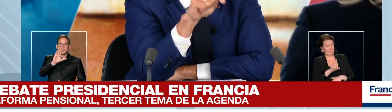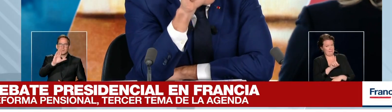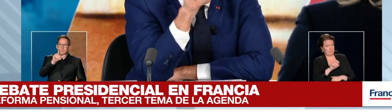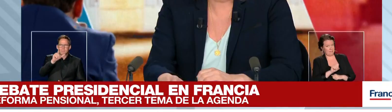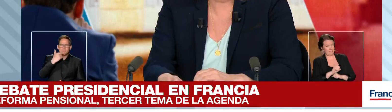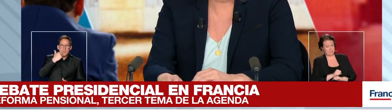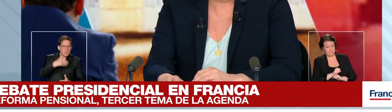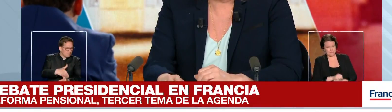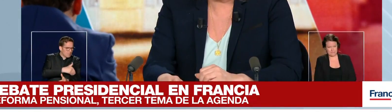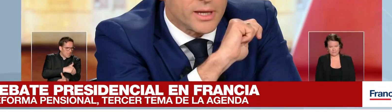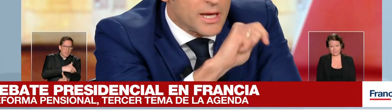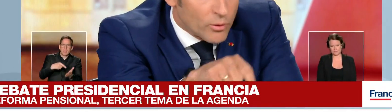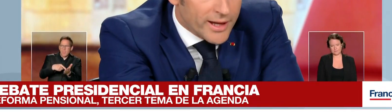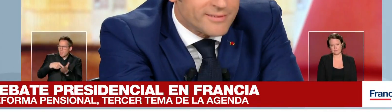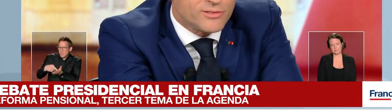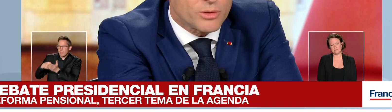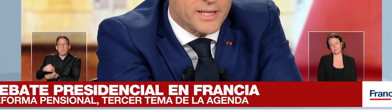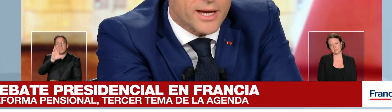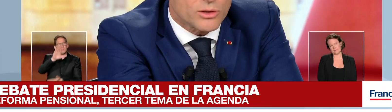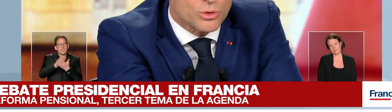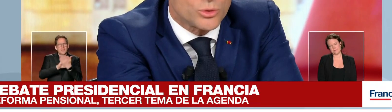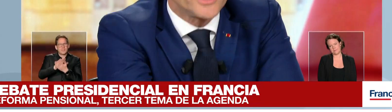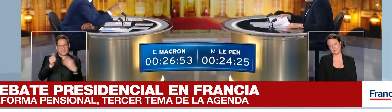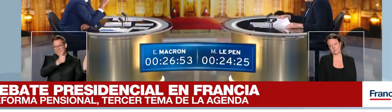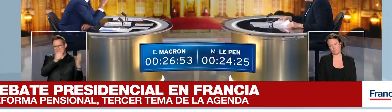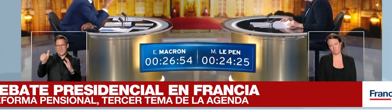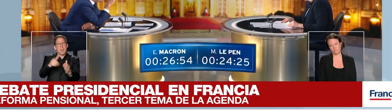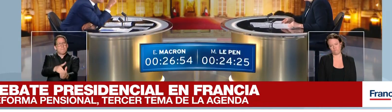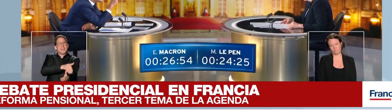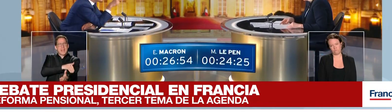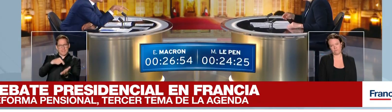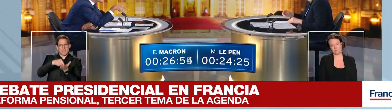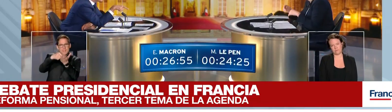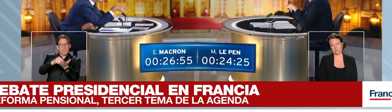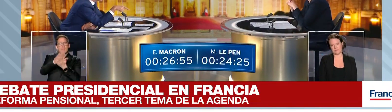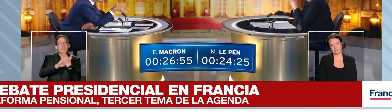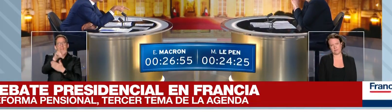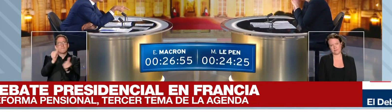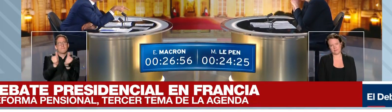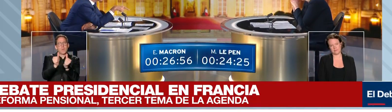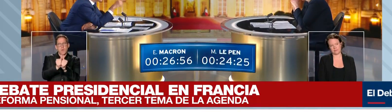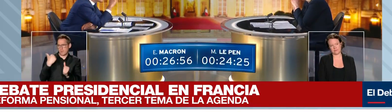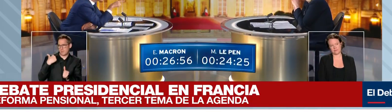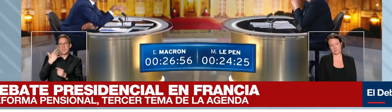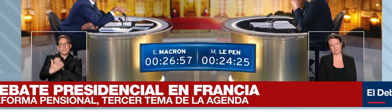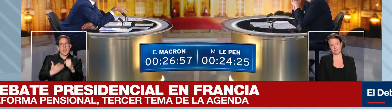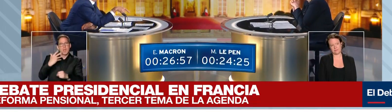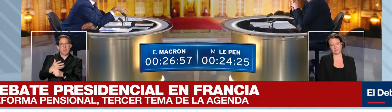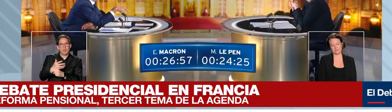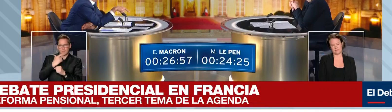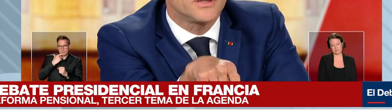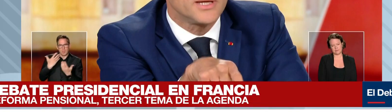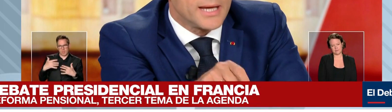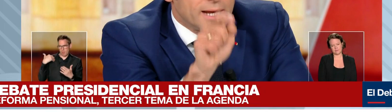vamos aquí a estos 600 millones de deuda. Ella tiene 2 minutos de retraso. Tenemos 600 mil millones de deuda y bajamos el déficit en los primeros años